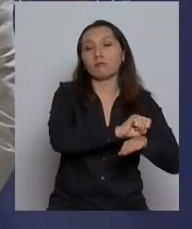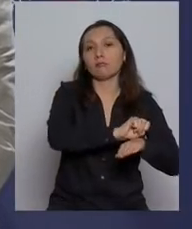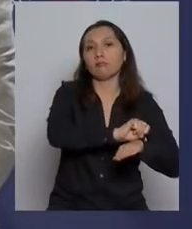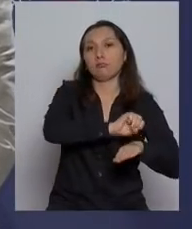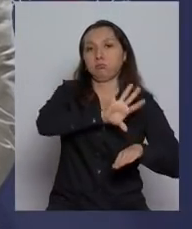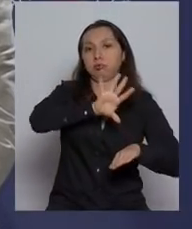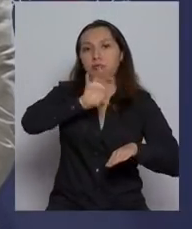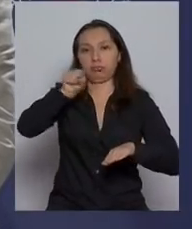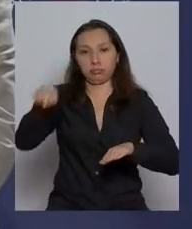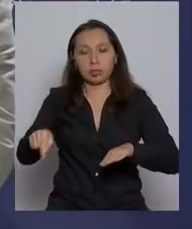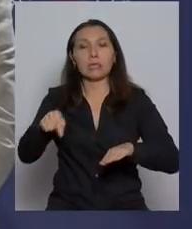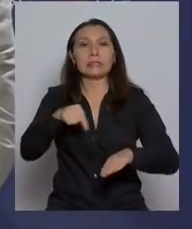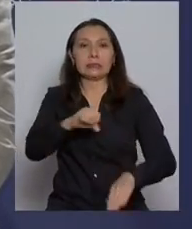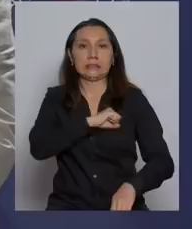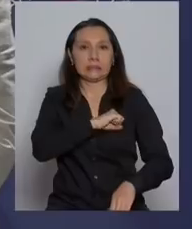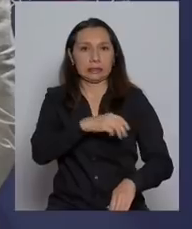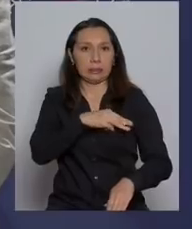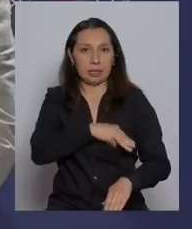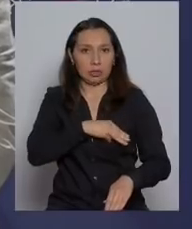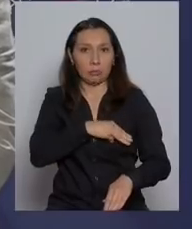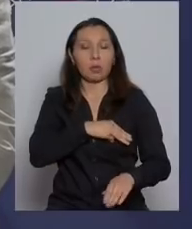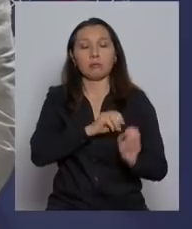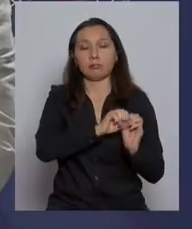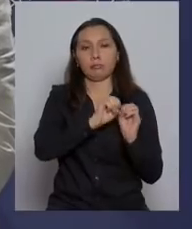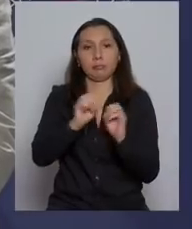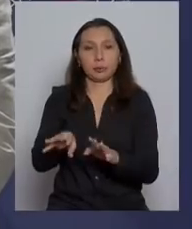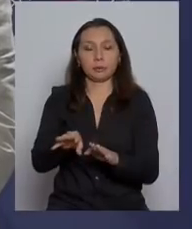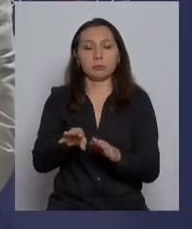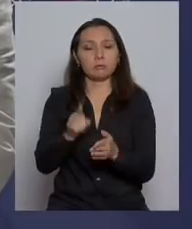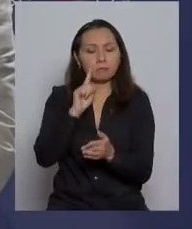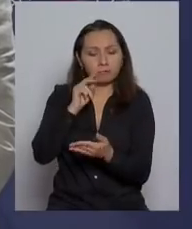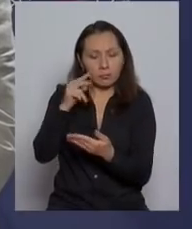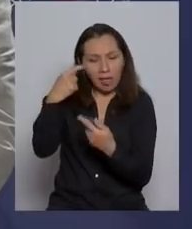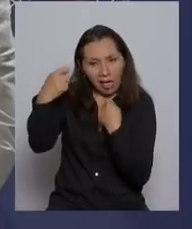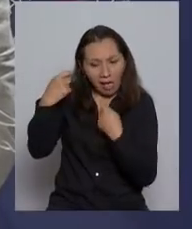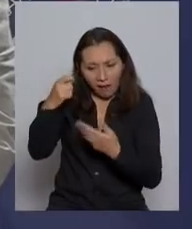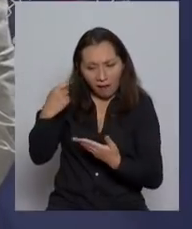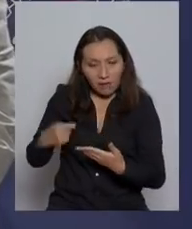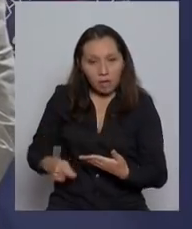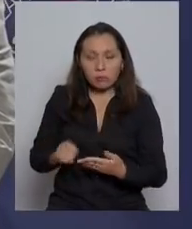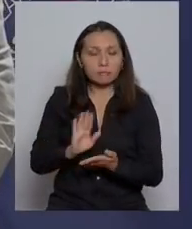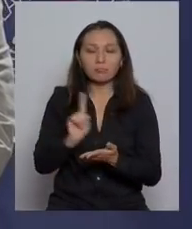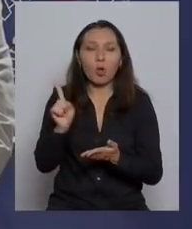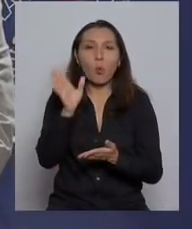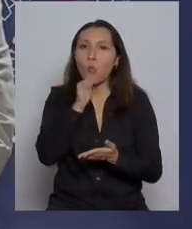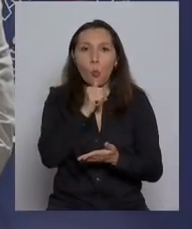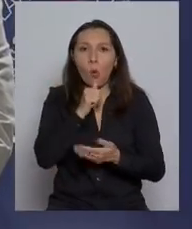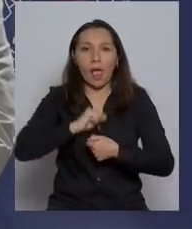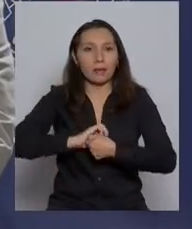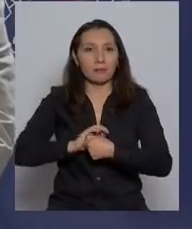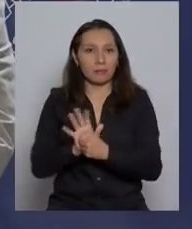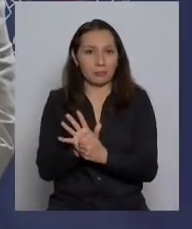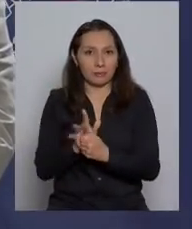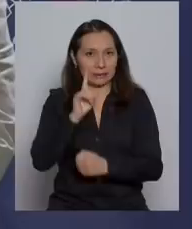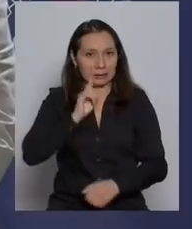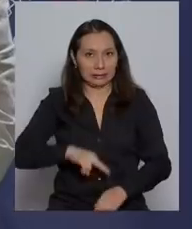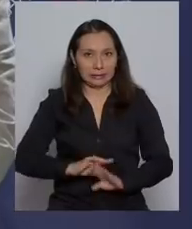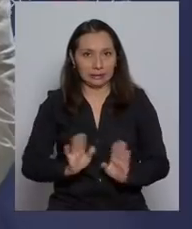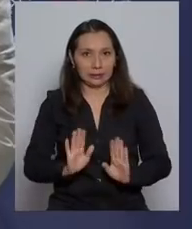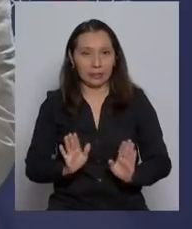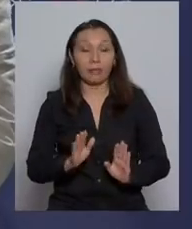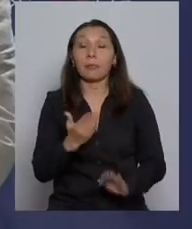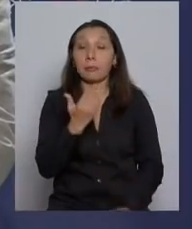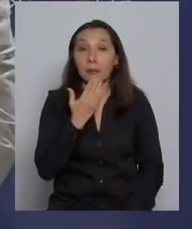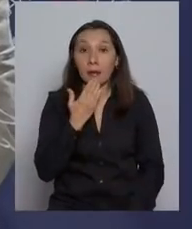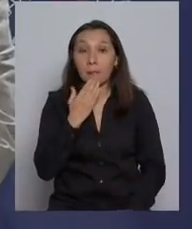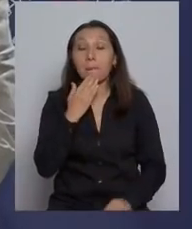Nui a la región metropolitana. Estos pacientes fueron descartados como COVID-19. Con respecto